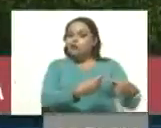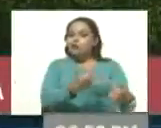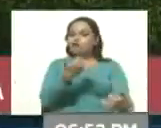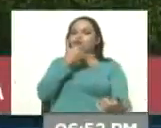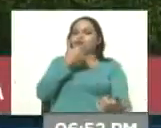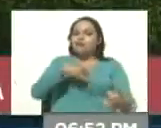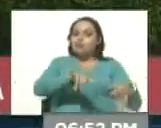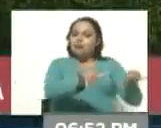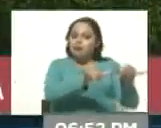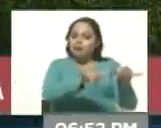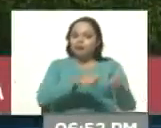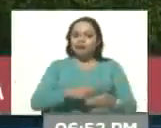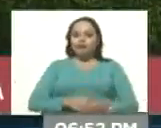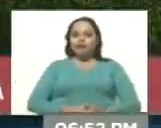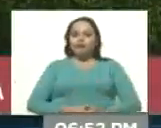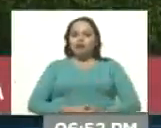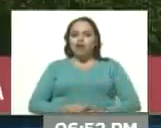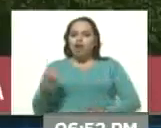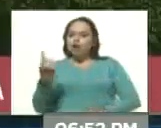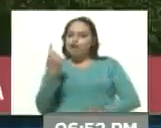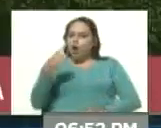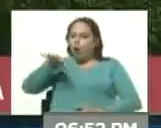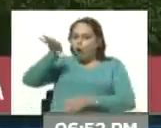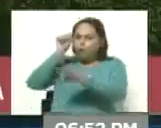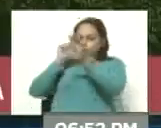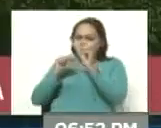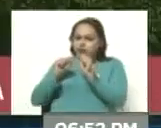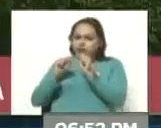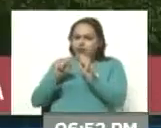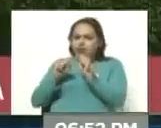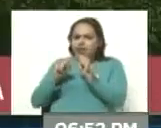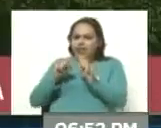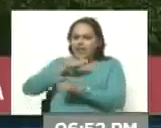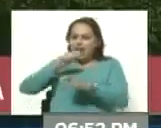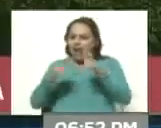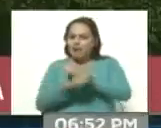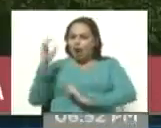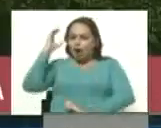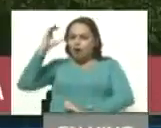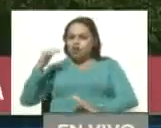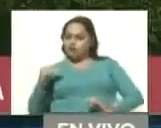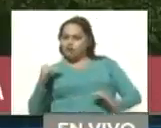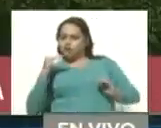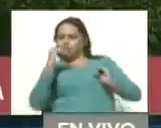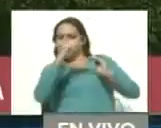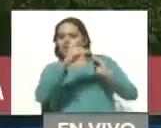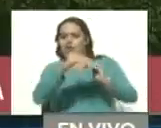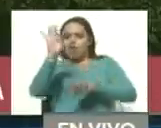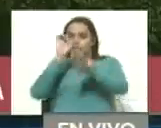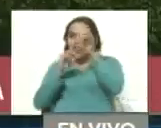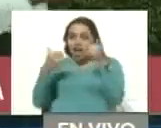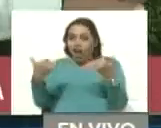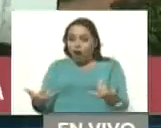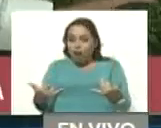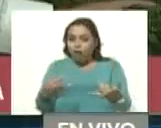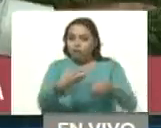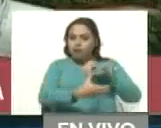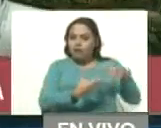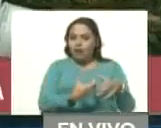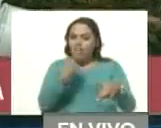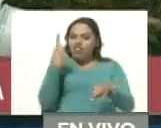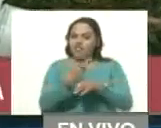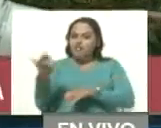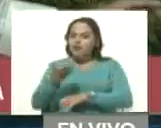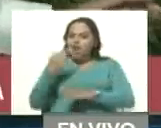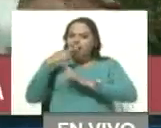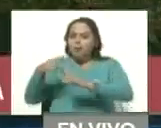la única manera de comprender de elevar nuestros niveles de conciencia y entender las realidades actuales es buscando las respuestas que las